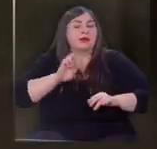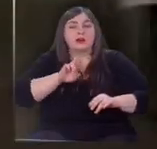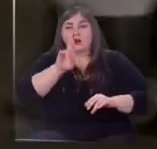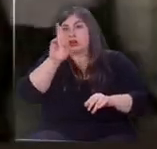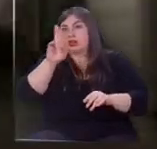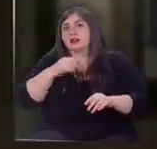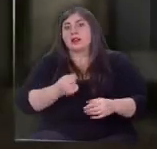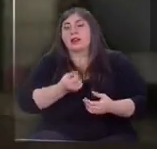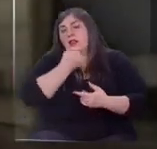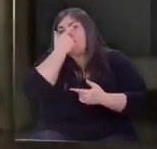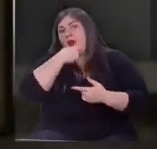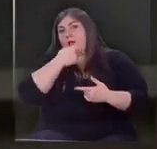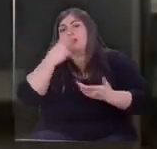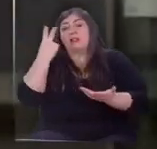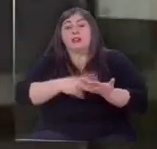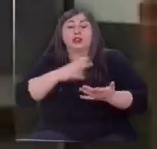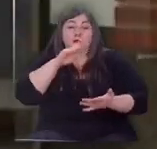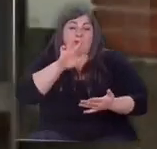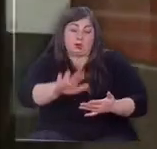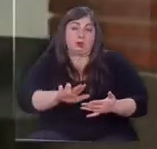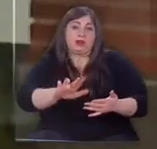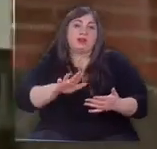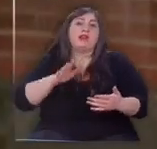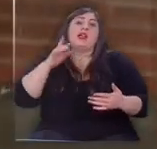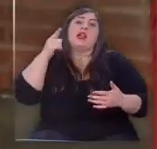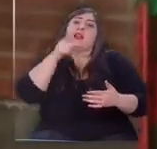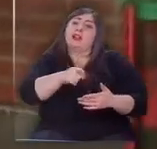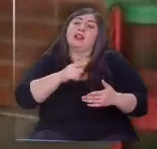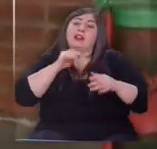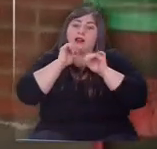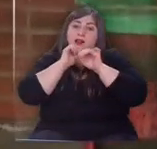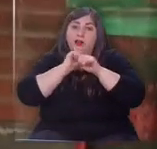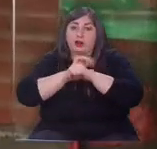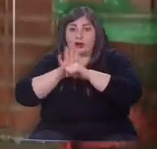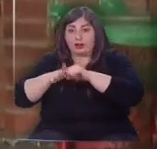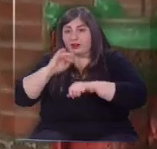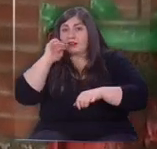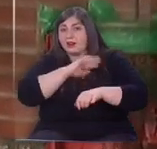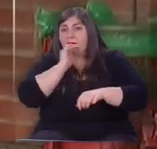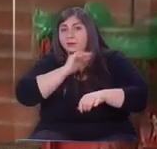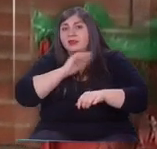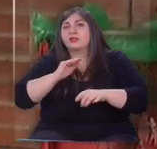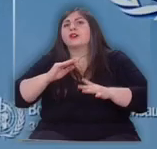de 2009. Aunque el coronavirus se acelera rápido, se